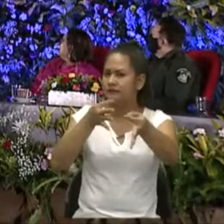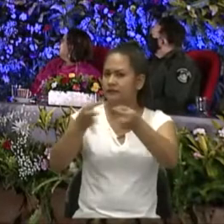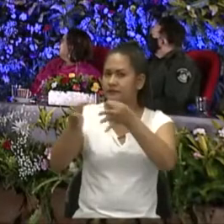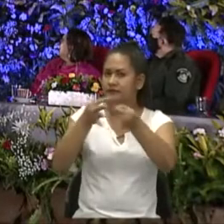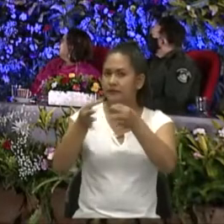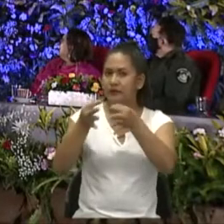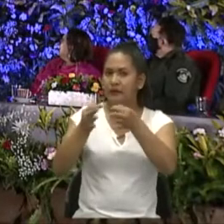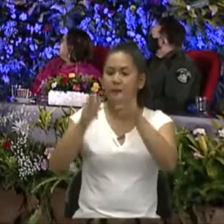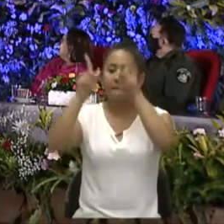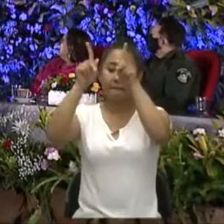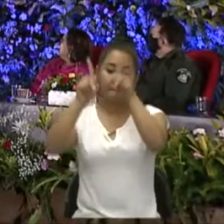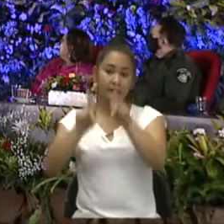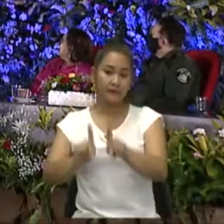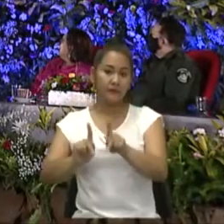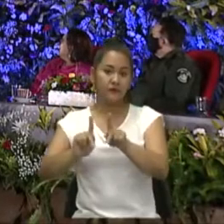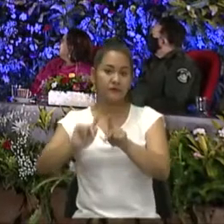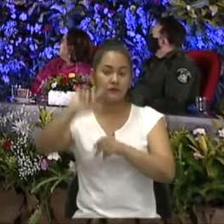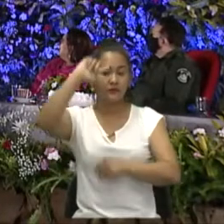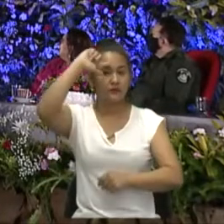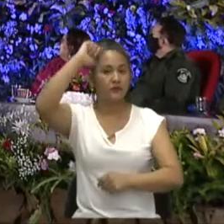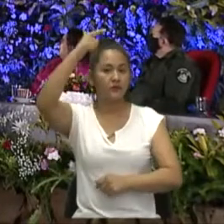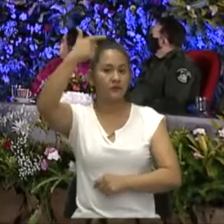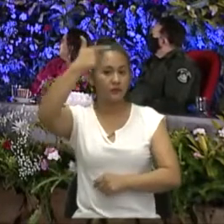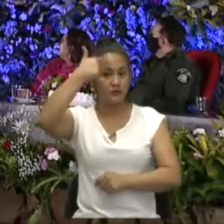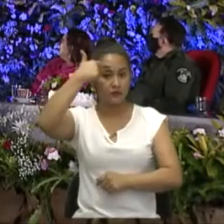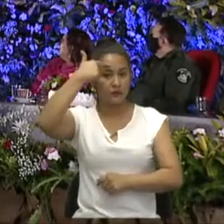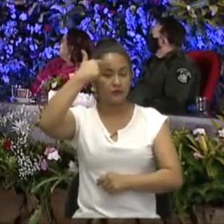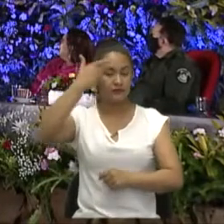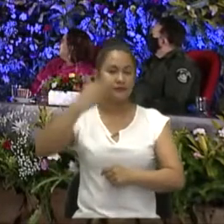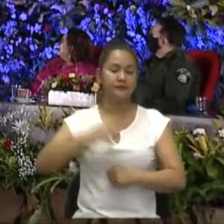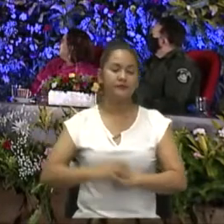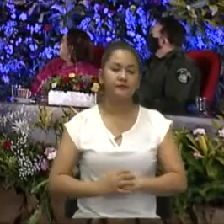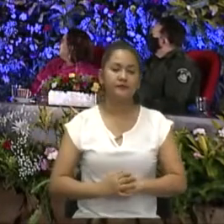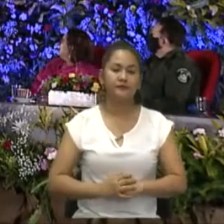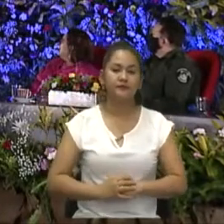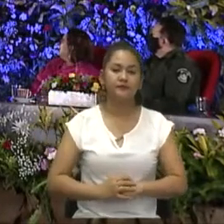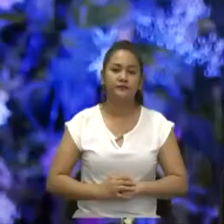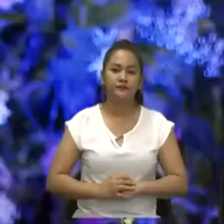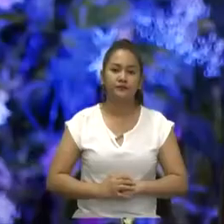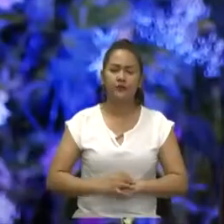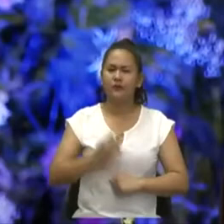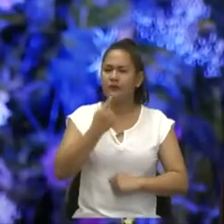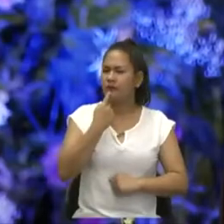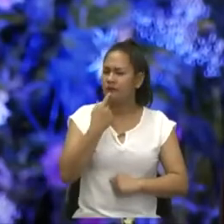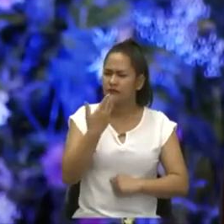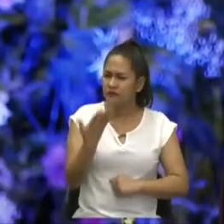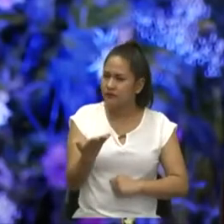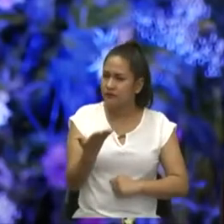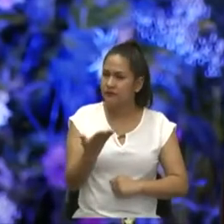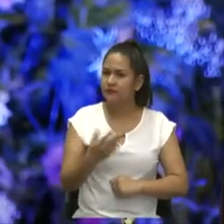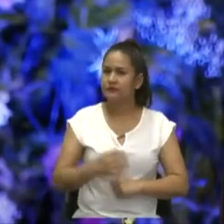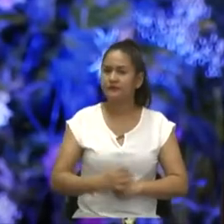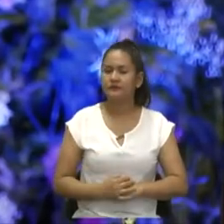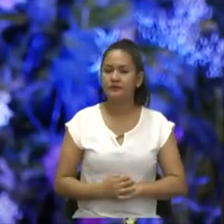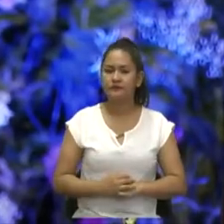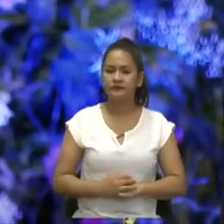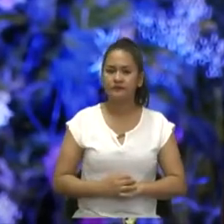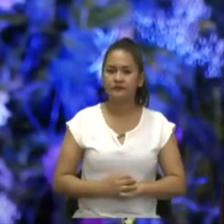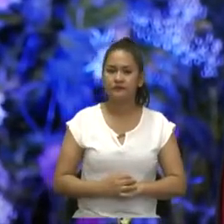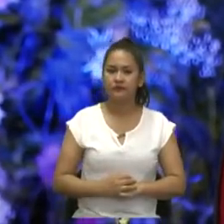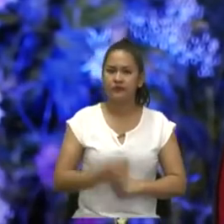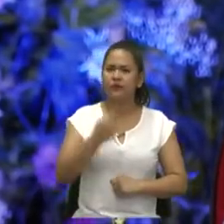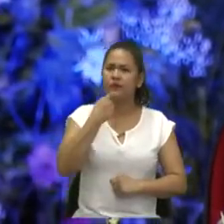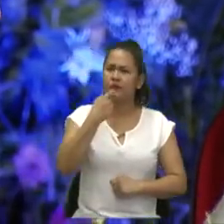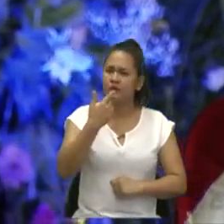venezolana, Carlos Faría, y el primer ministro de Cuba, Manuel Marrero. El discurso confrontativo de Daniel Ortega siguió reluciendo